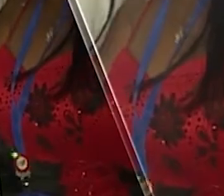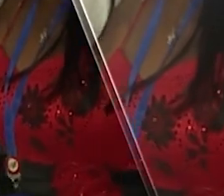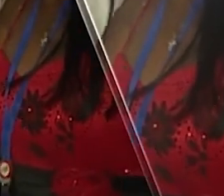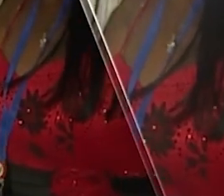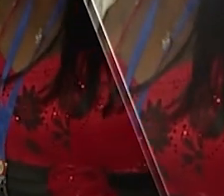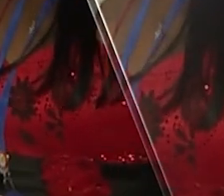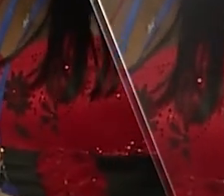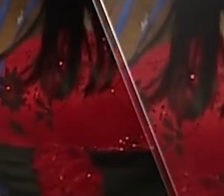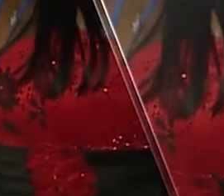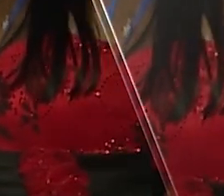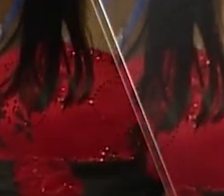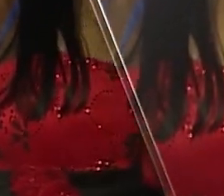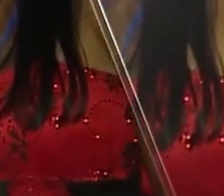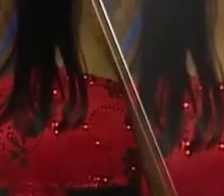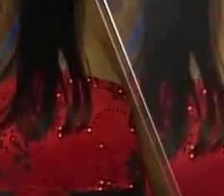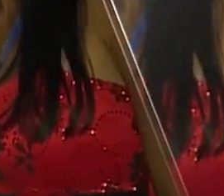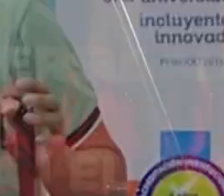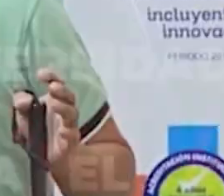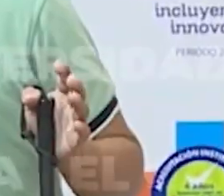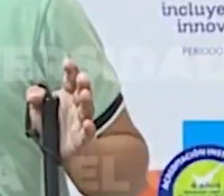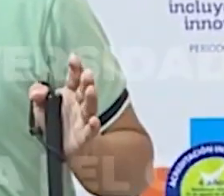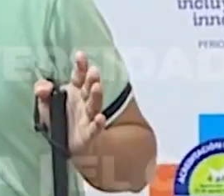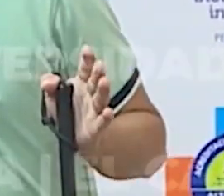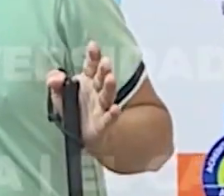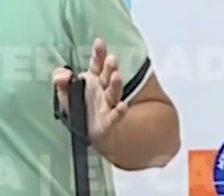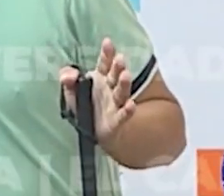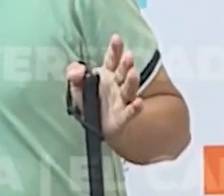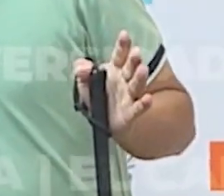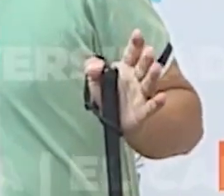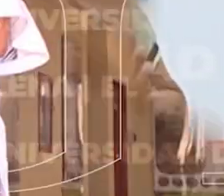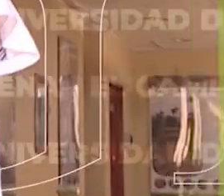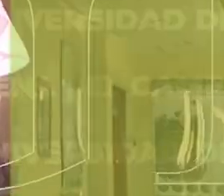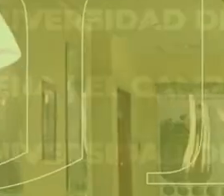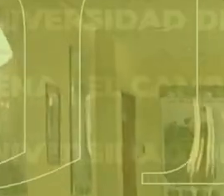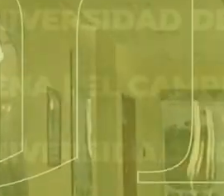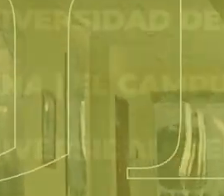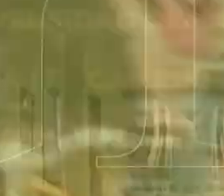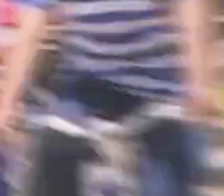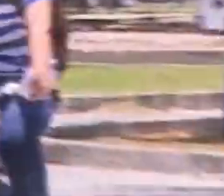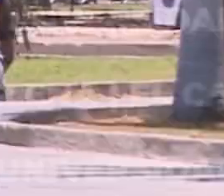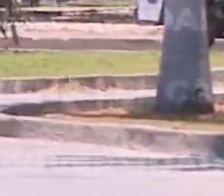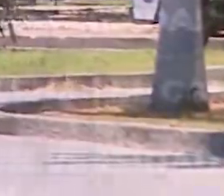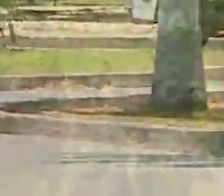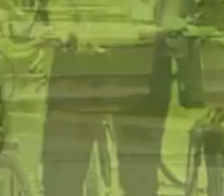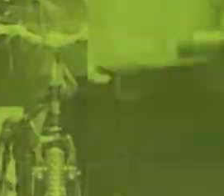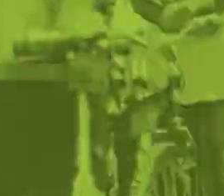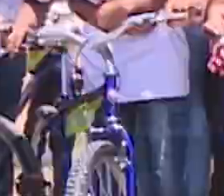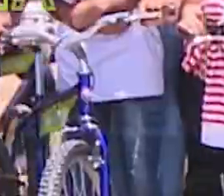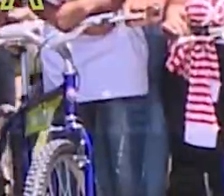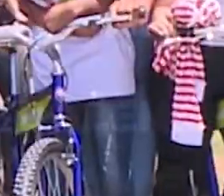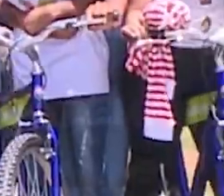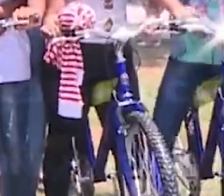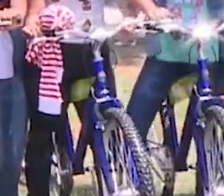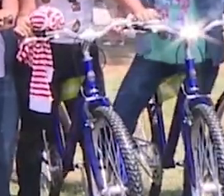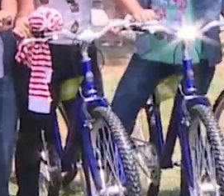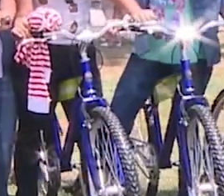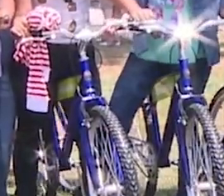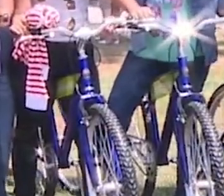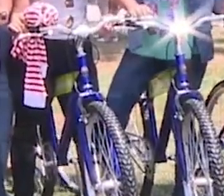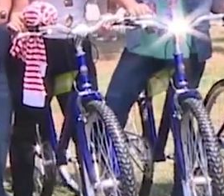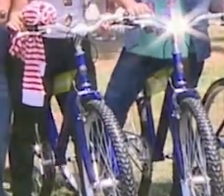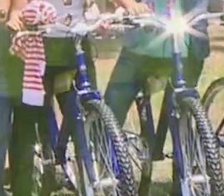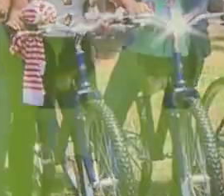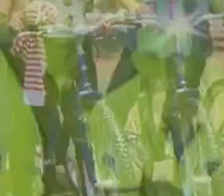Inclusión. Yo tengo el honor de pisar este templo académico. De parte de todos mis compañeros, le queremos dar las